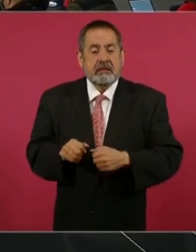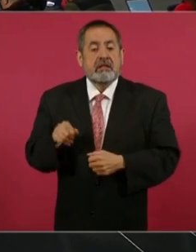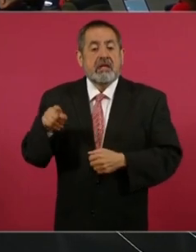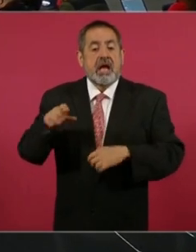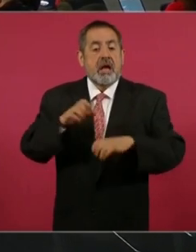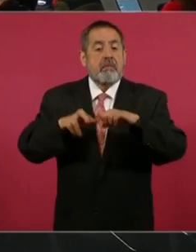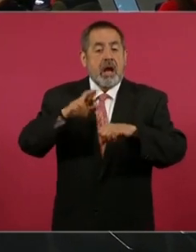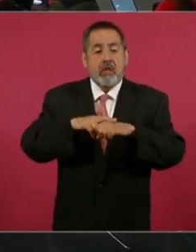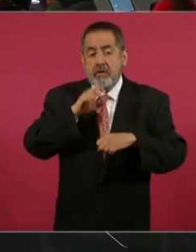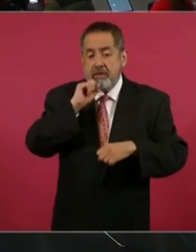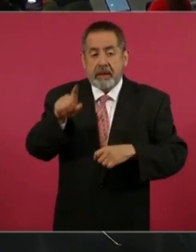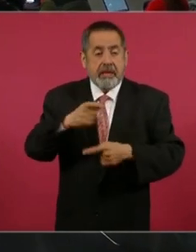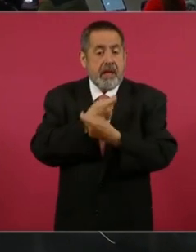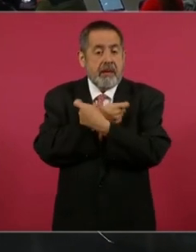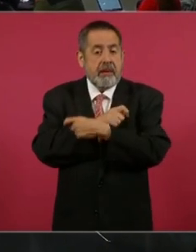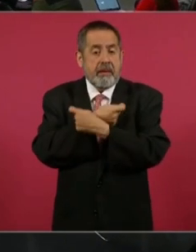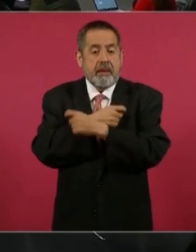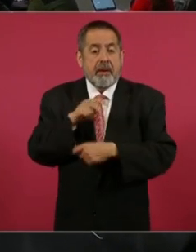embajador en el Vaticano.